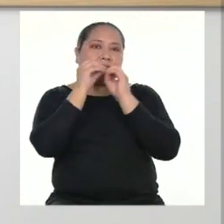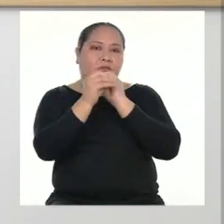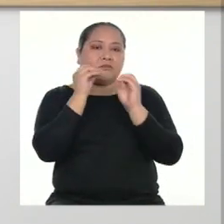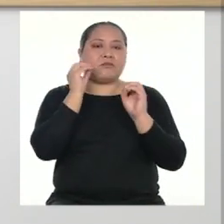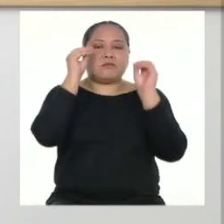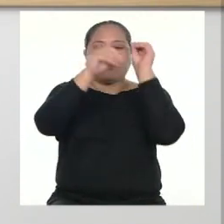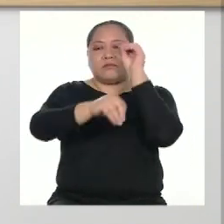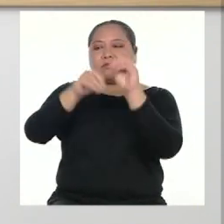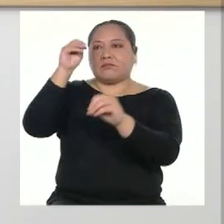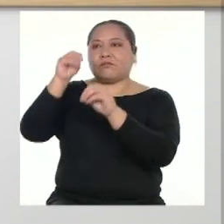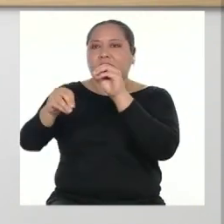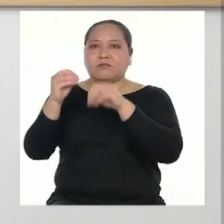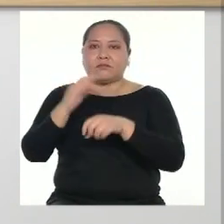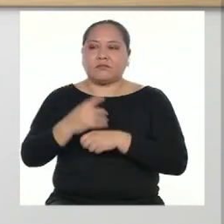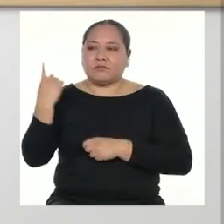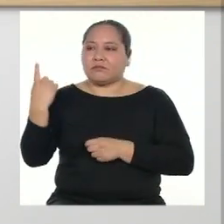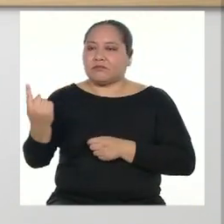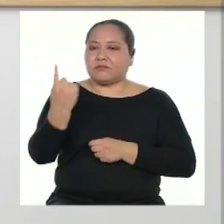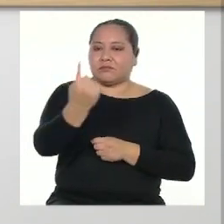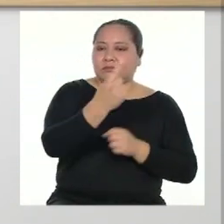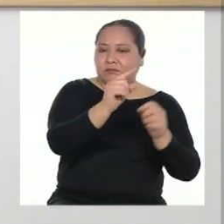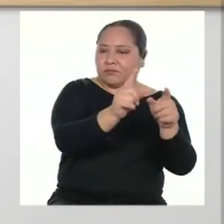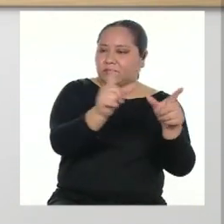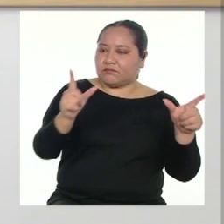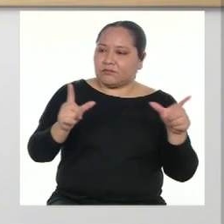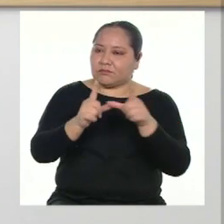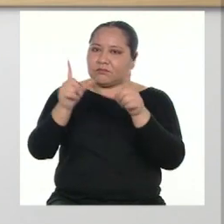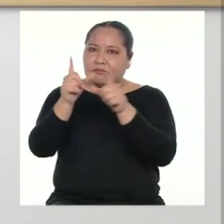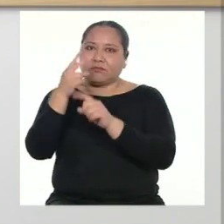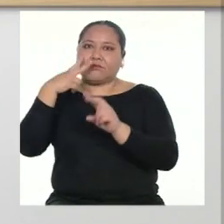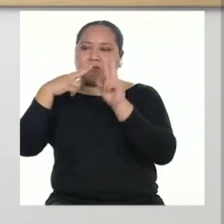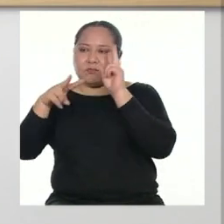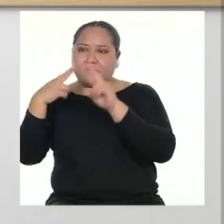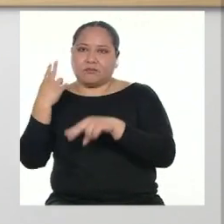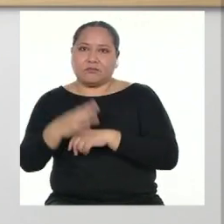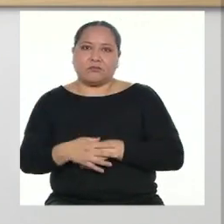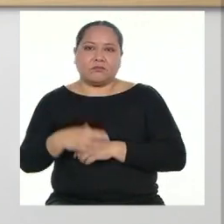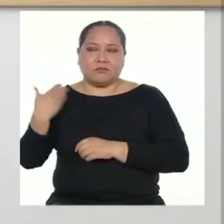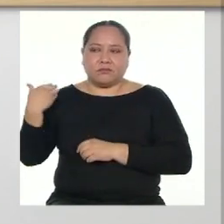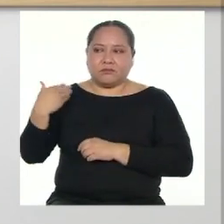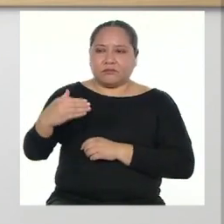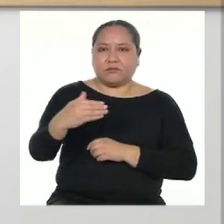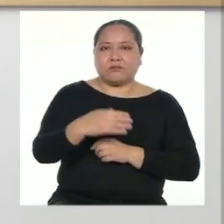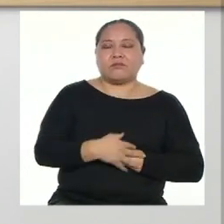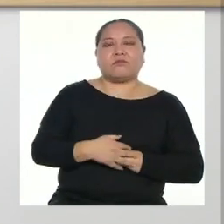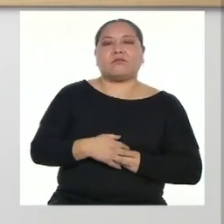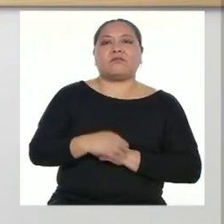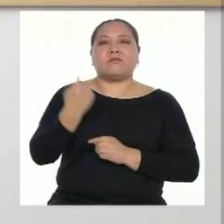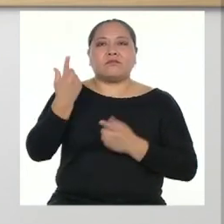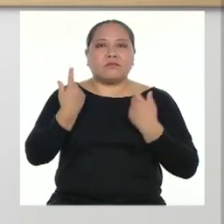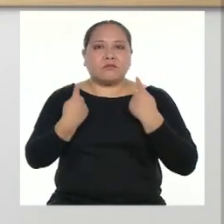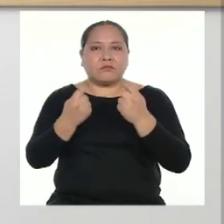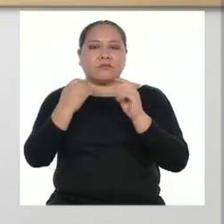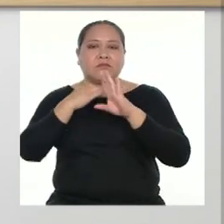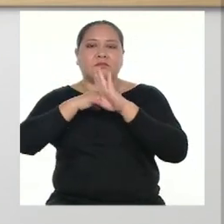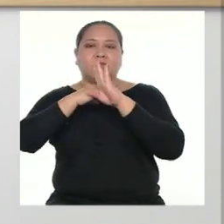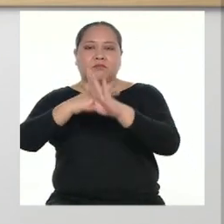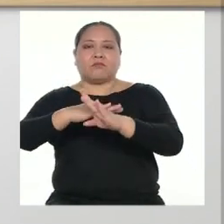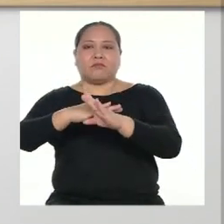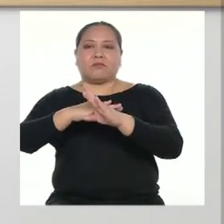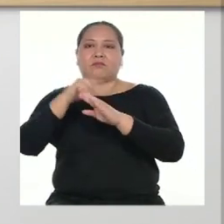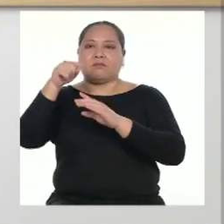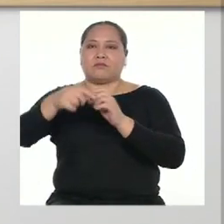se han implementado en cada una de las ciudades que hemos mencionado hasta ahora para tratar de frenar